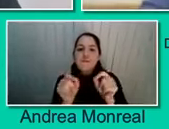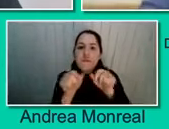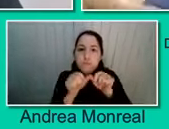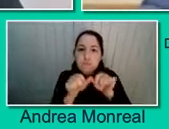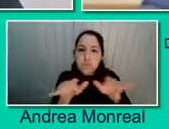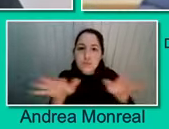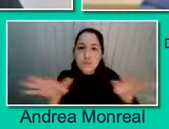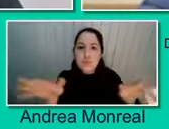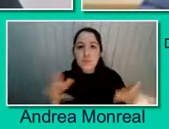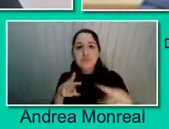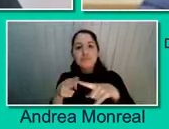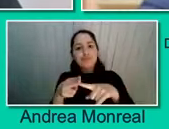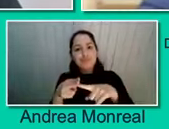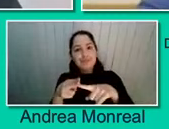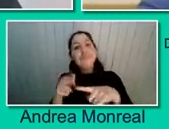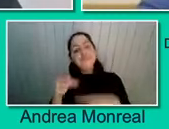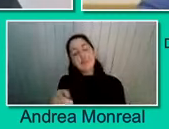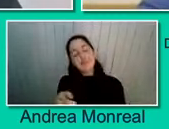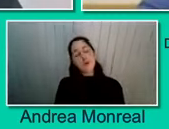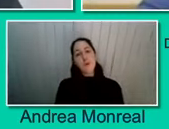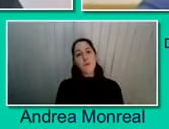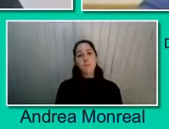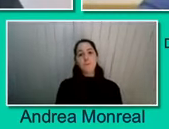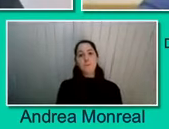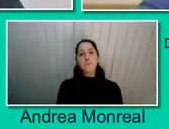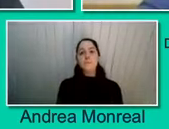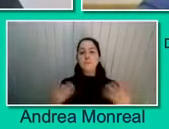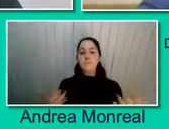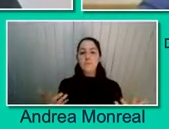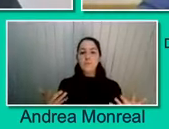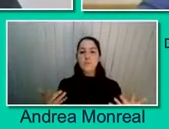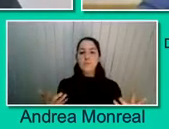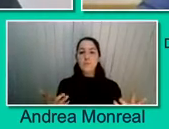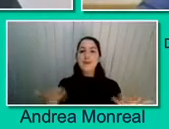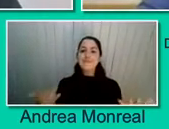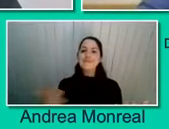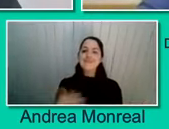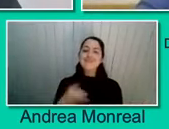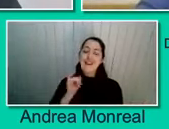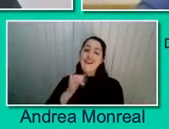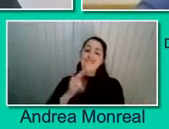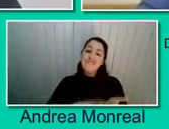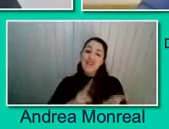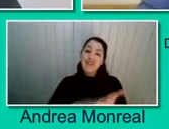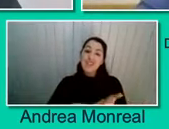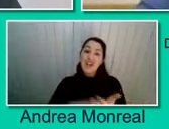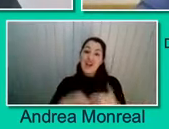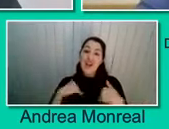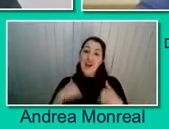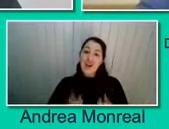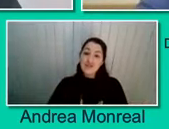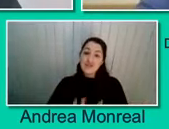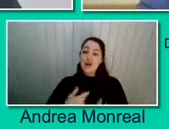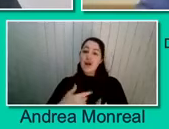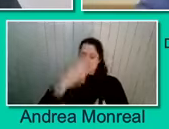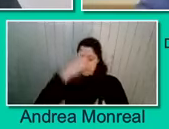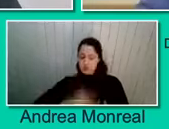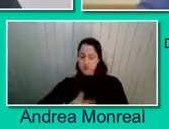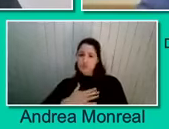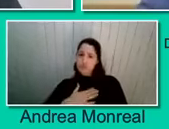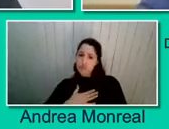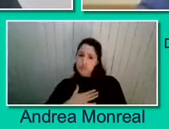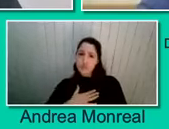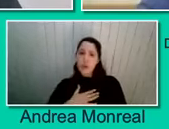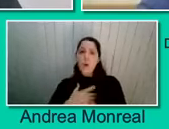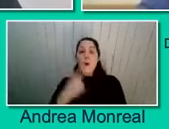contagia. Entonces, el gasto personal, y también el que, como todos los países en el